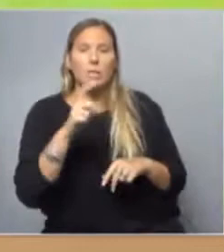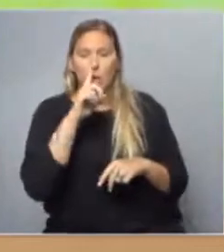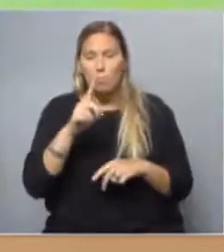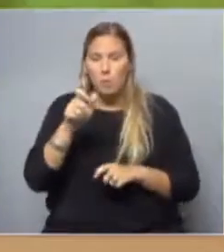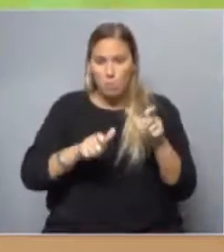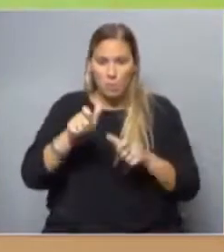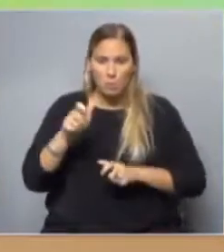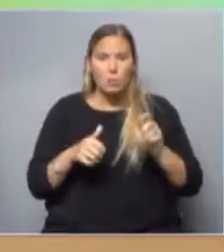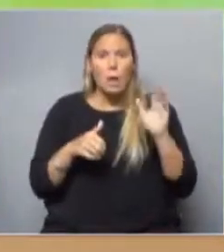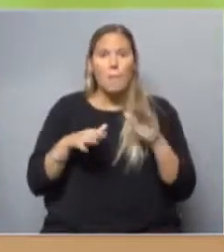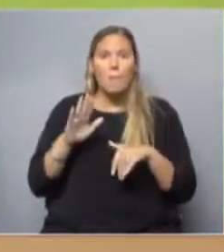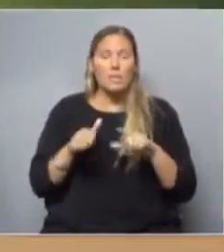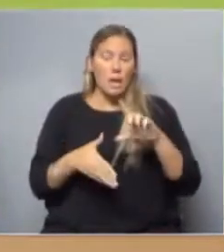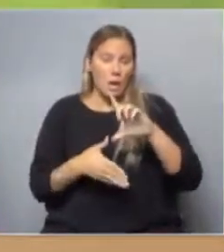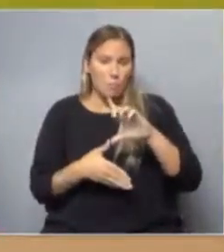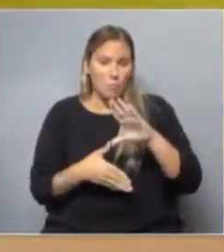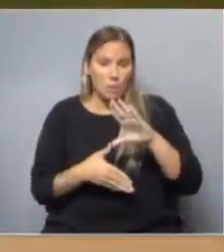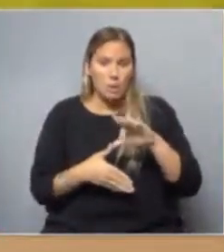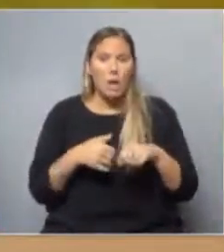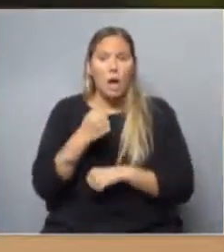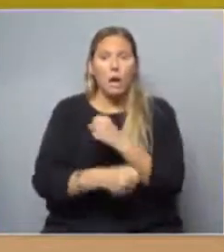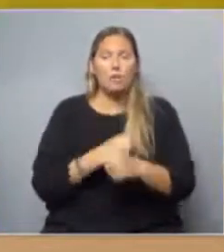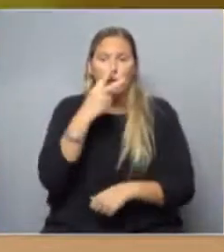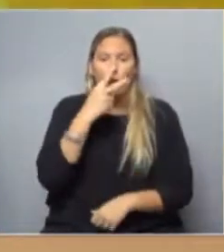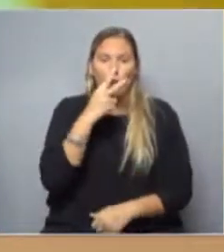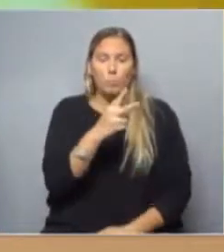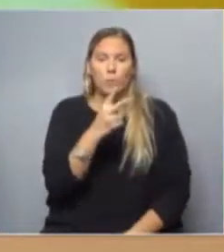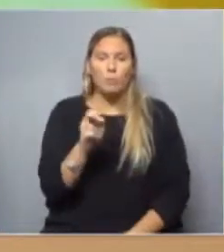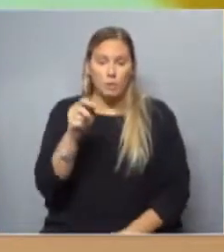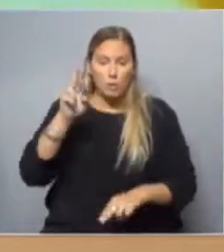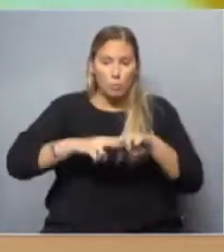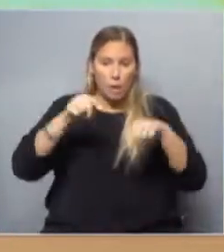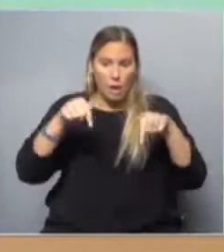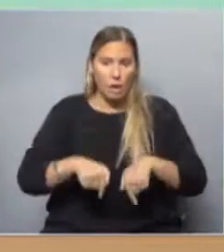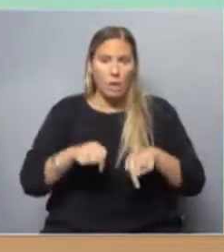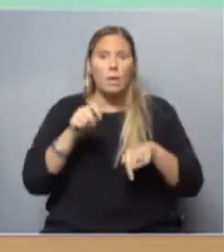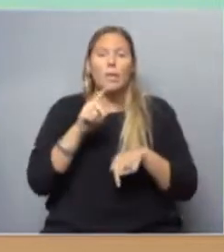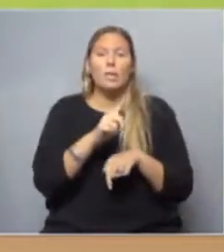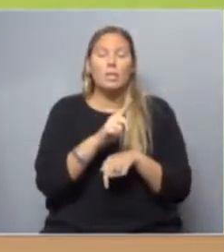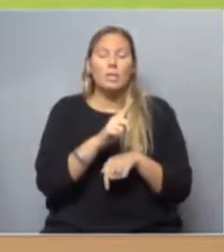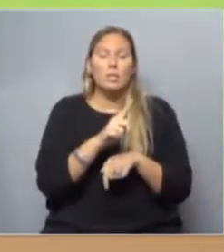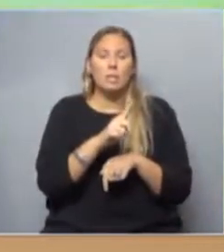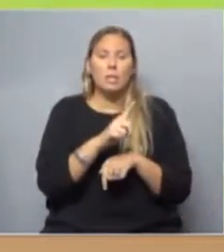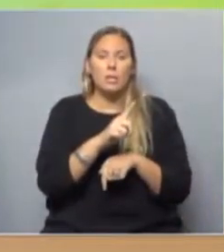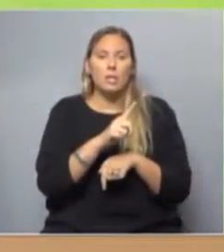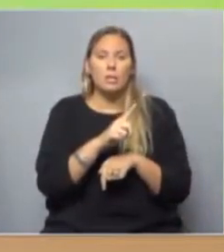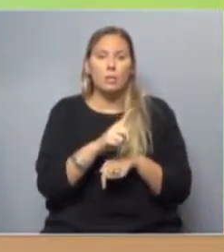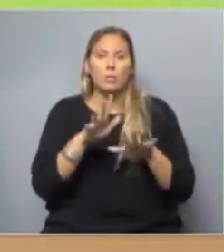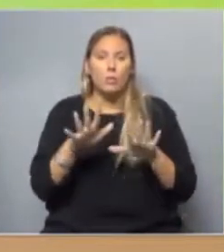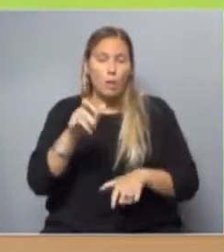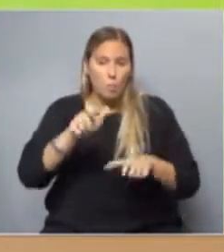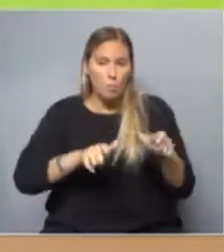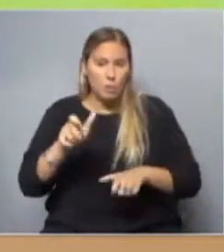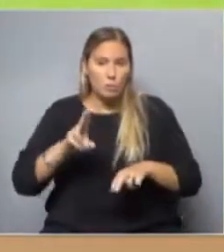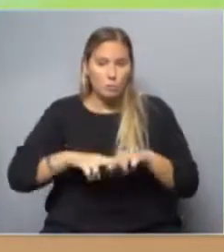supera el promedio de las Américas. En el año 2020 murieron aquí 110 personas por esta enfermedad.